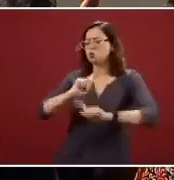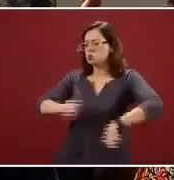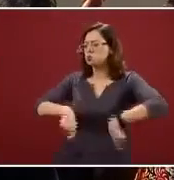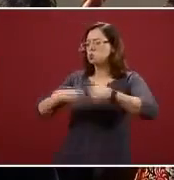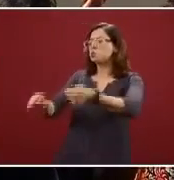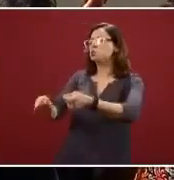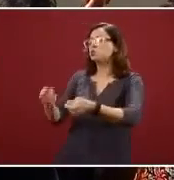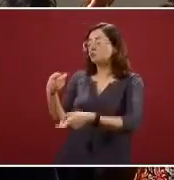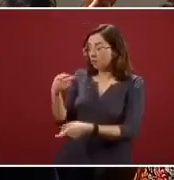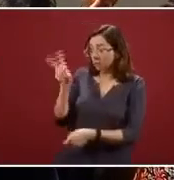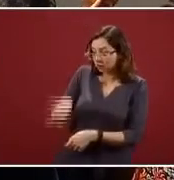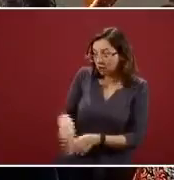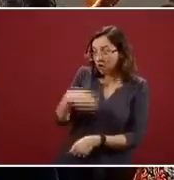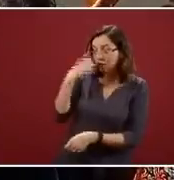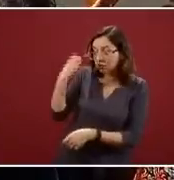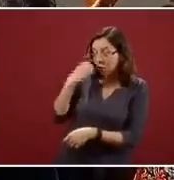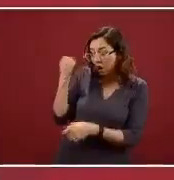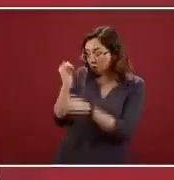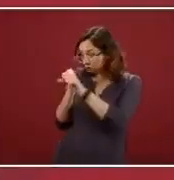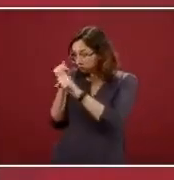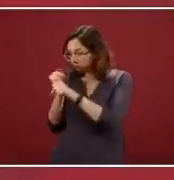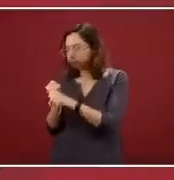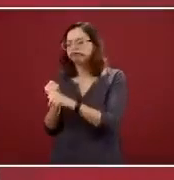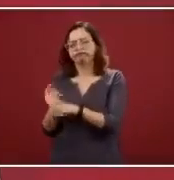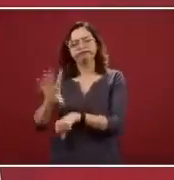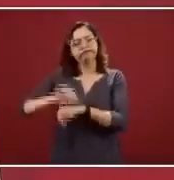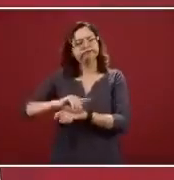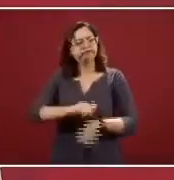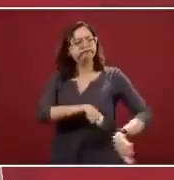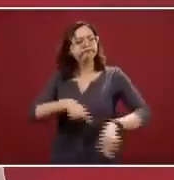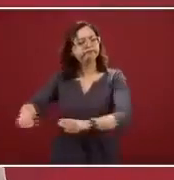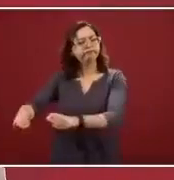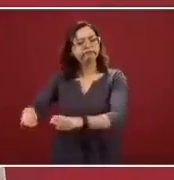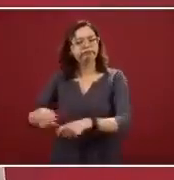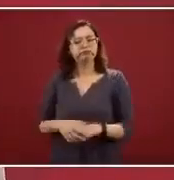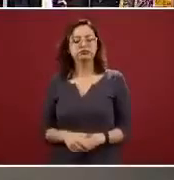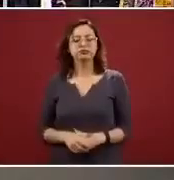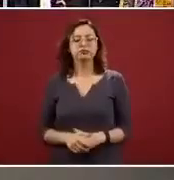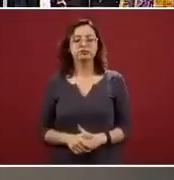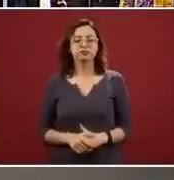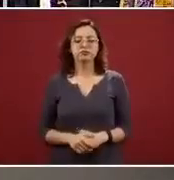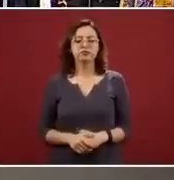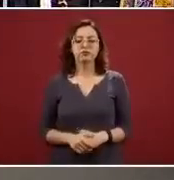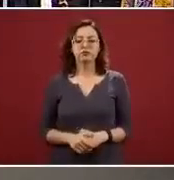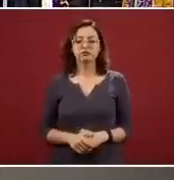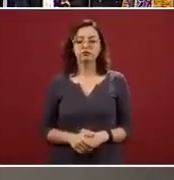bien fundamentados, se entrega esta información. Pasamos